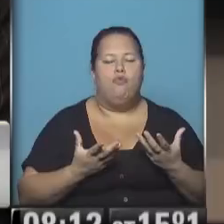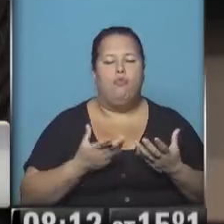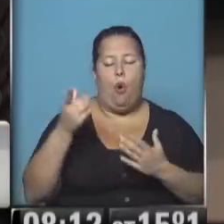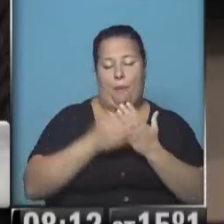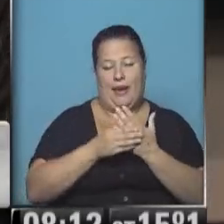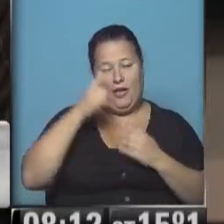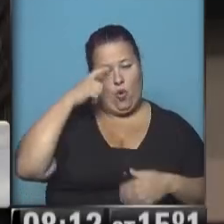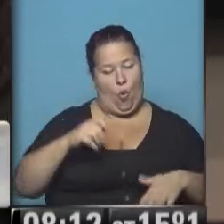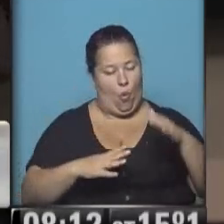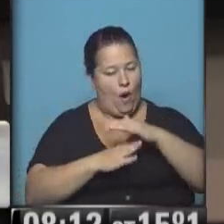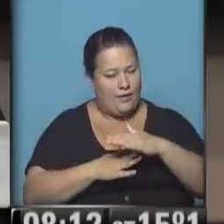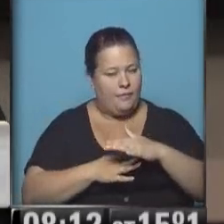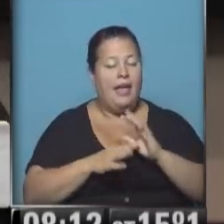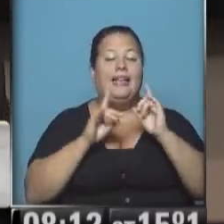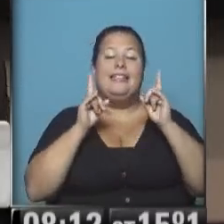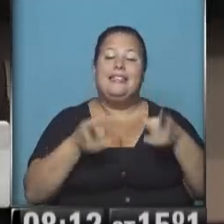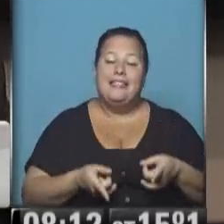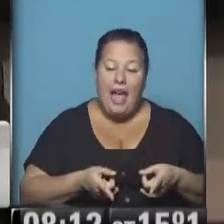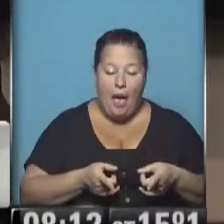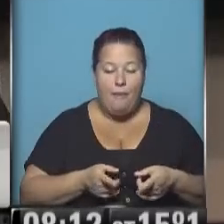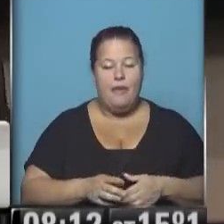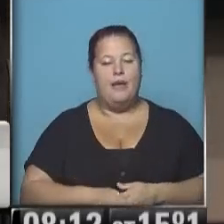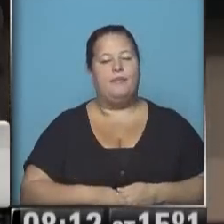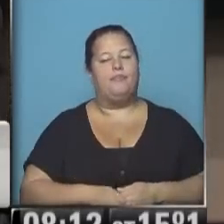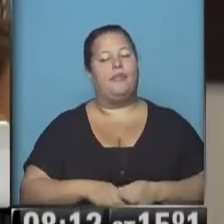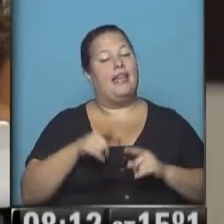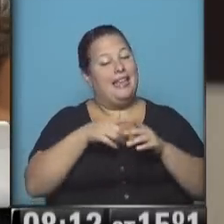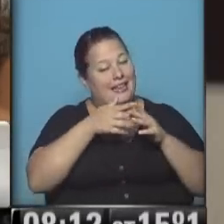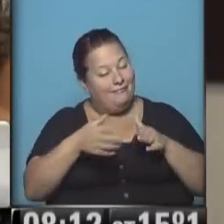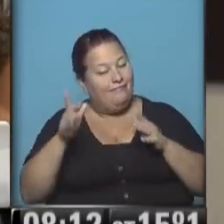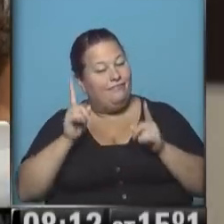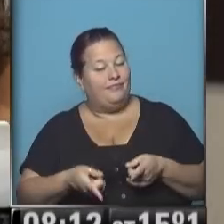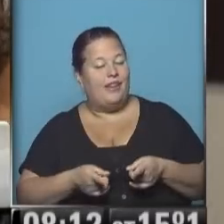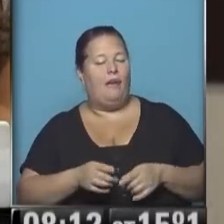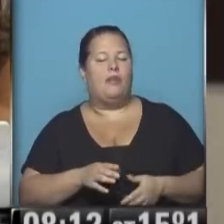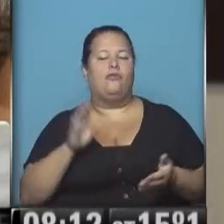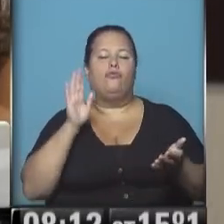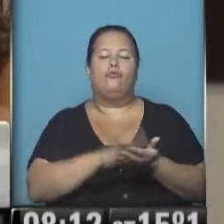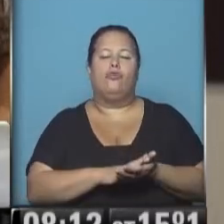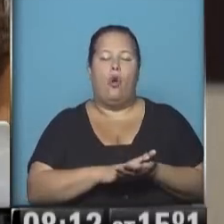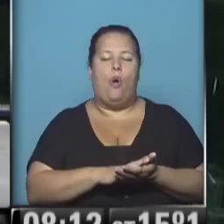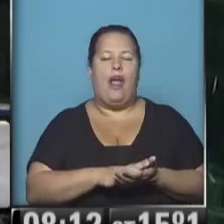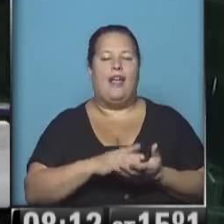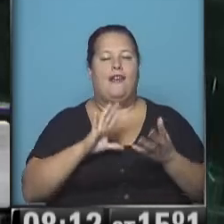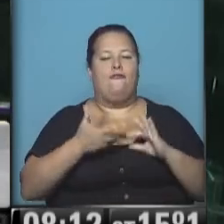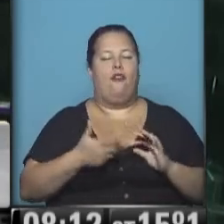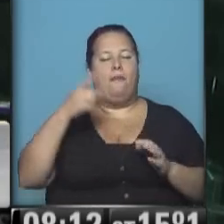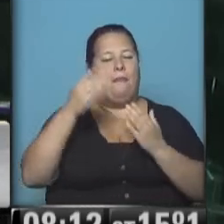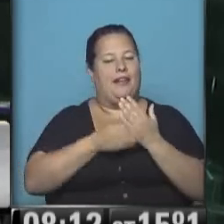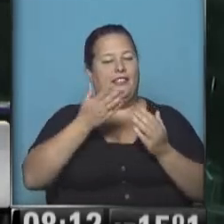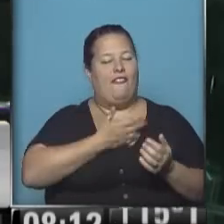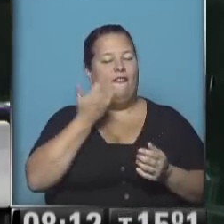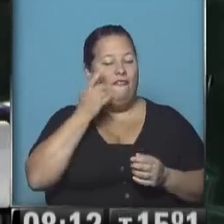ministro de La Suprema de Justicia pero también está a partir de eso Y a partir de la actitud del ministro